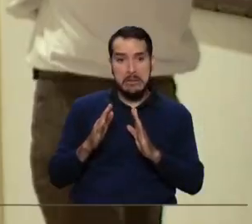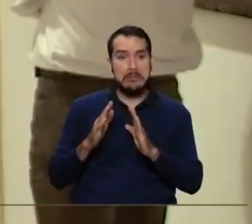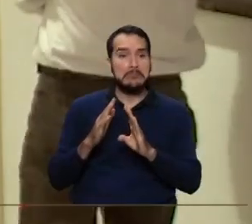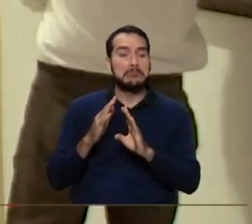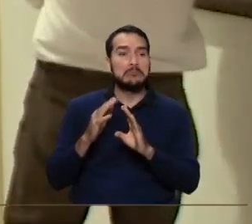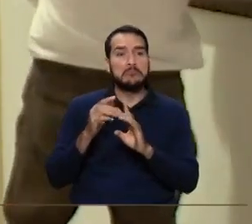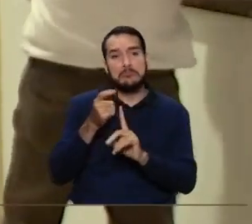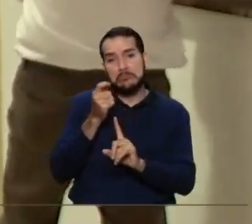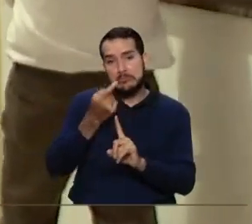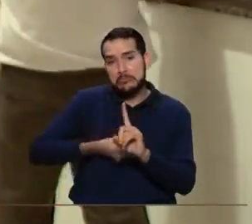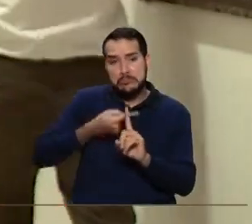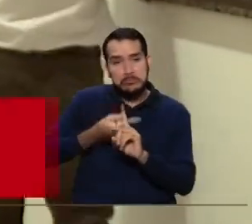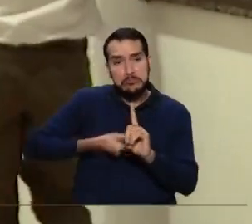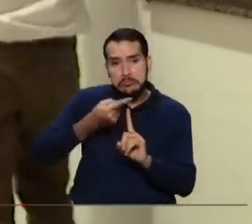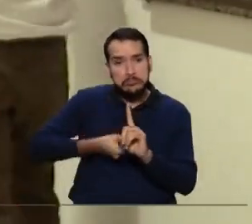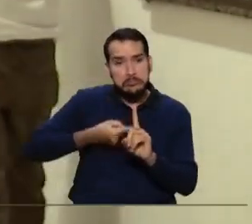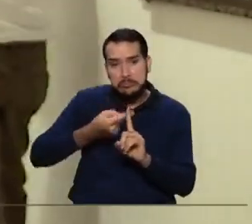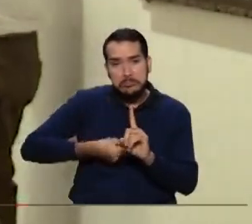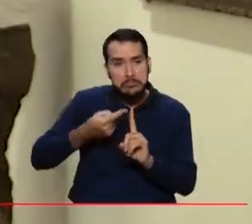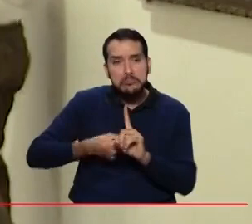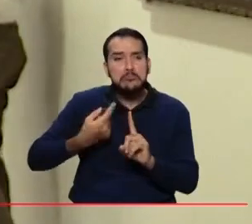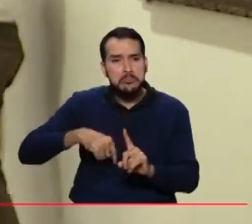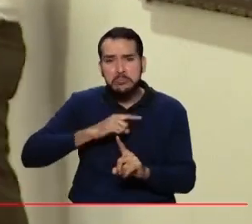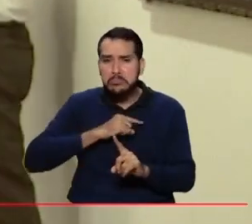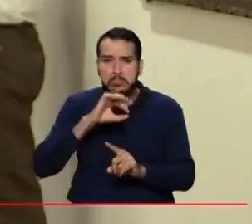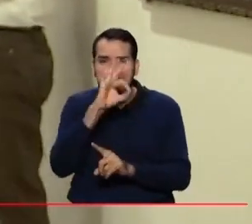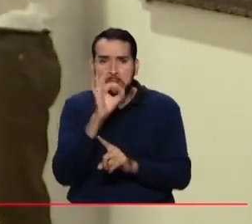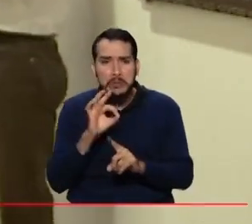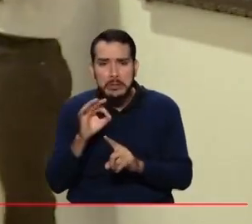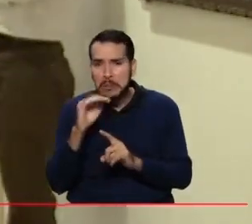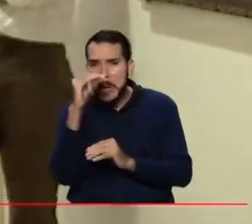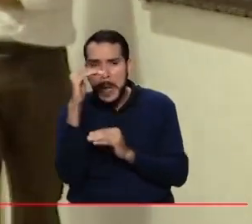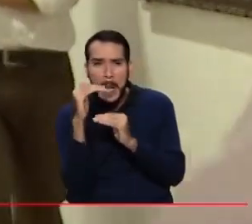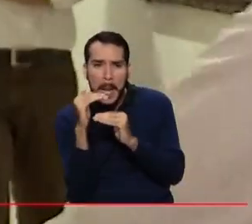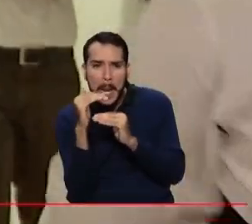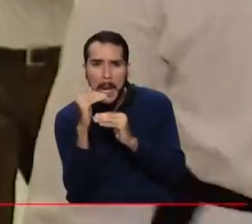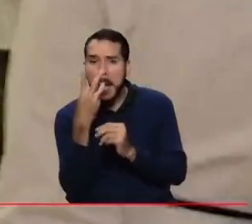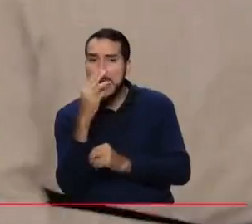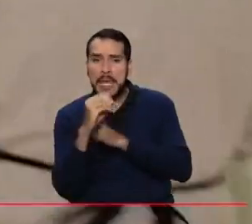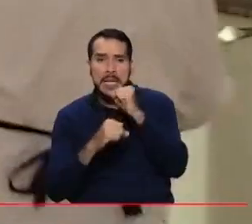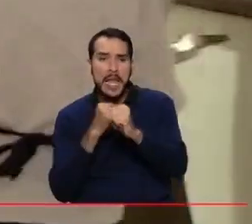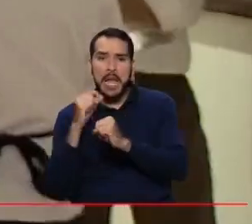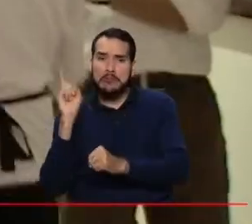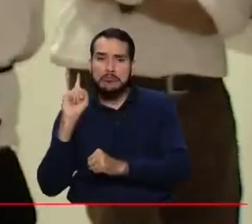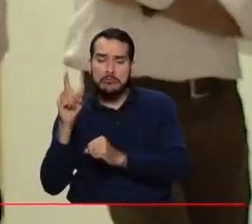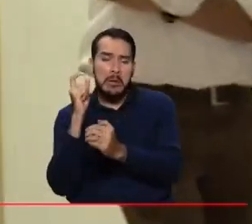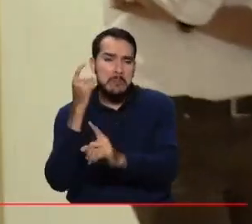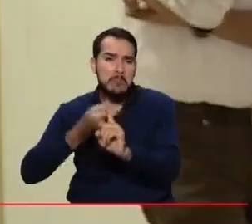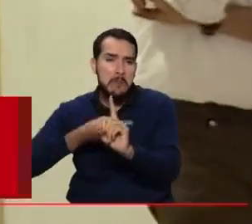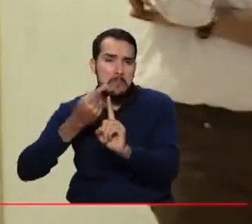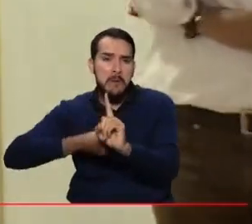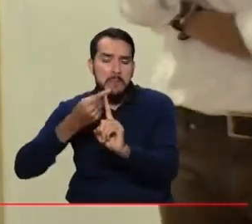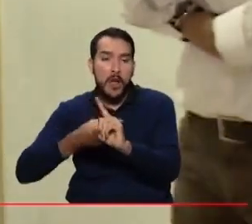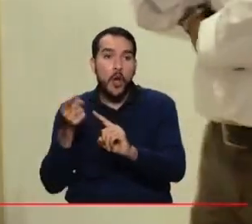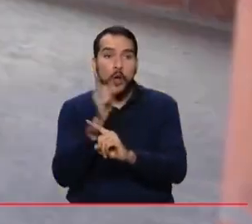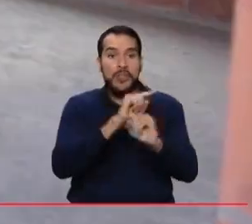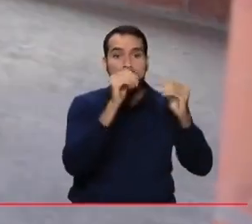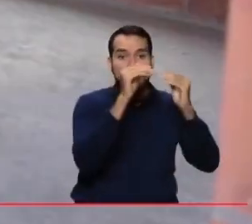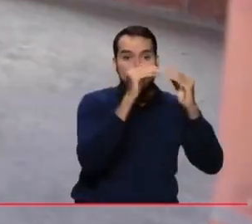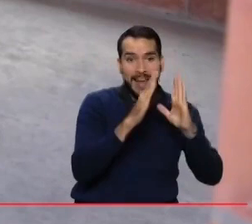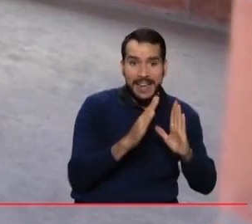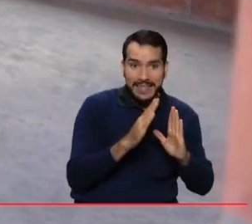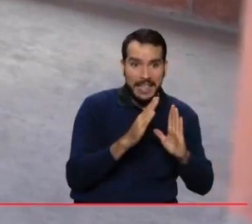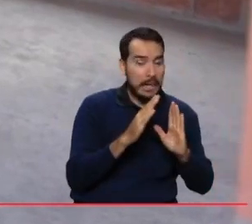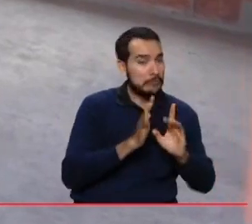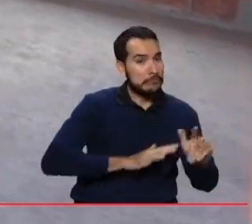nos garantiza ser la tasa más bajita del mercado y financiarles hasta 30 años el valor. Y por la vivienda de interés prioritario sacamos una línea el